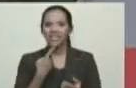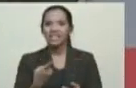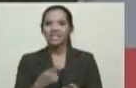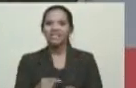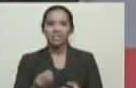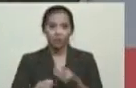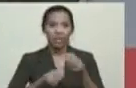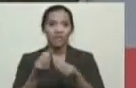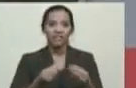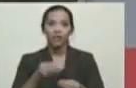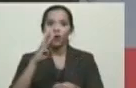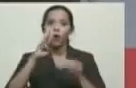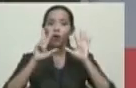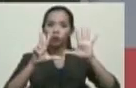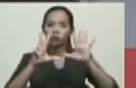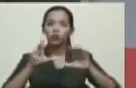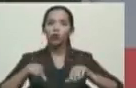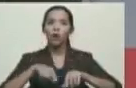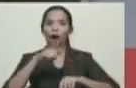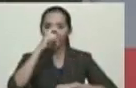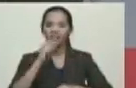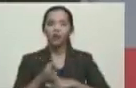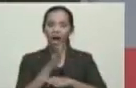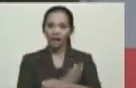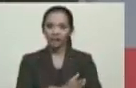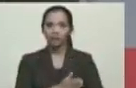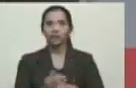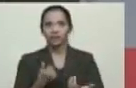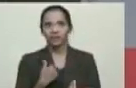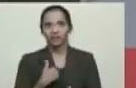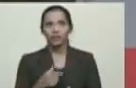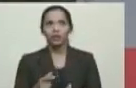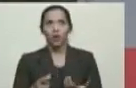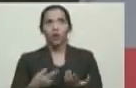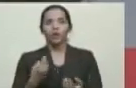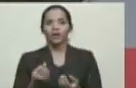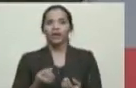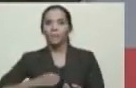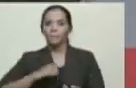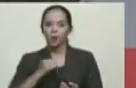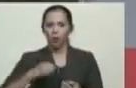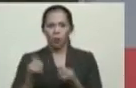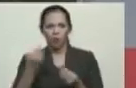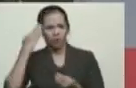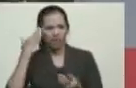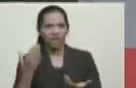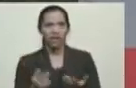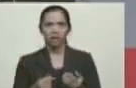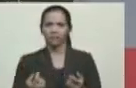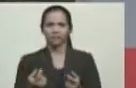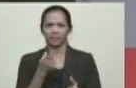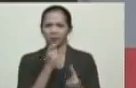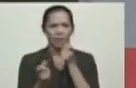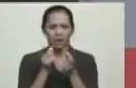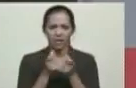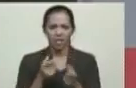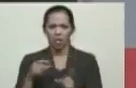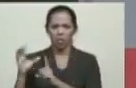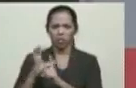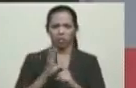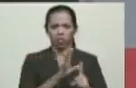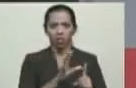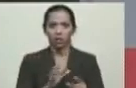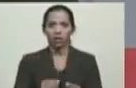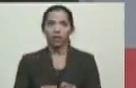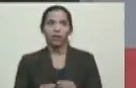8 años antes. Y por supuesto que después la DC me preguntó que cómo yo sabía eso, bueno, me fui perseguido y todo lo demás